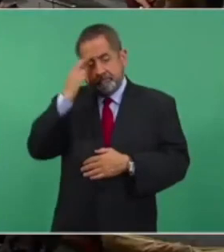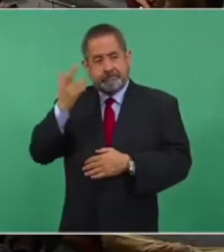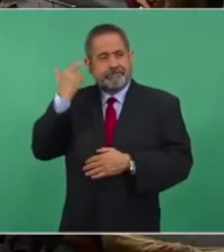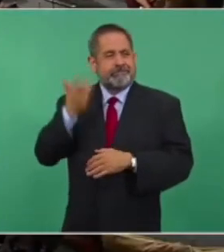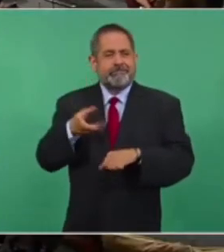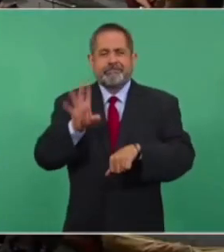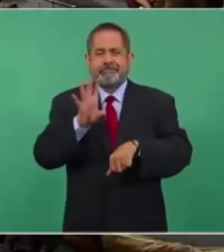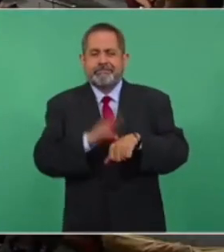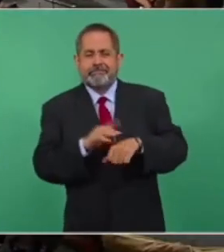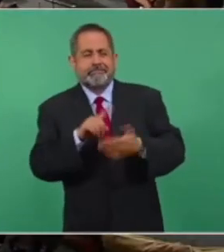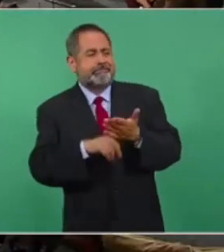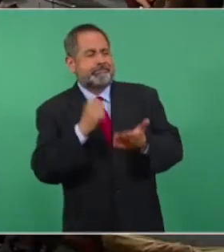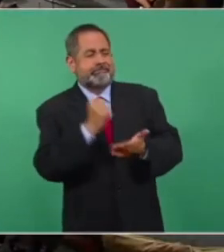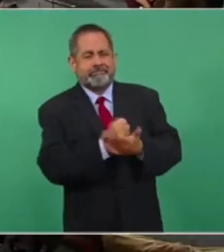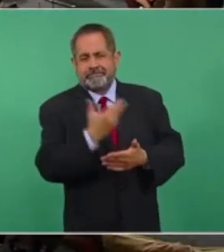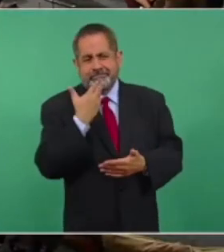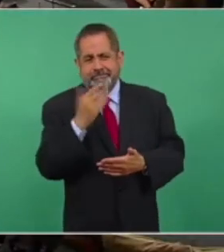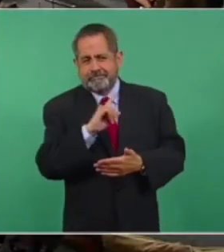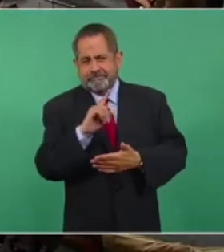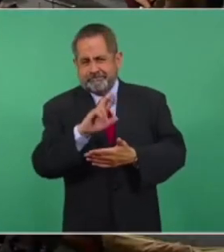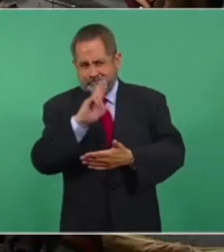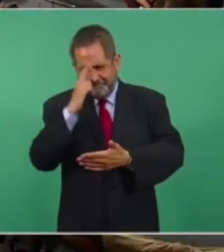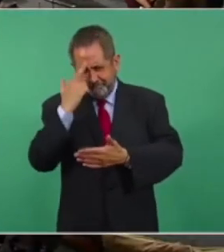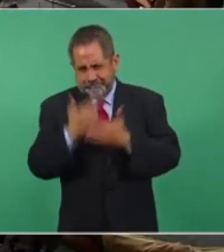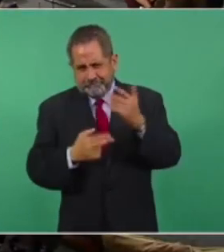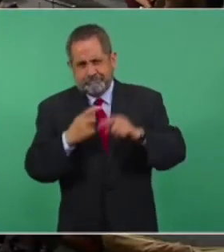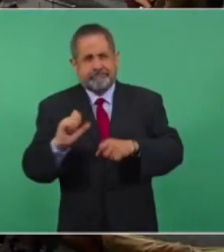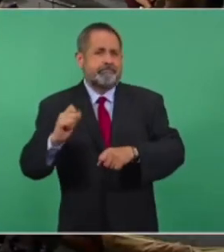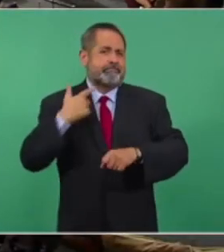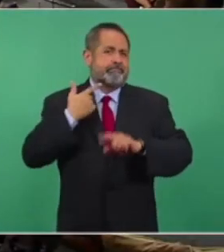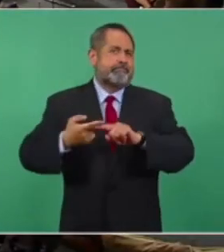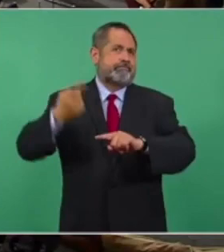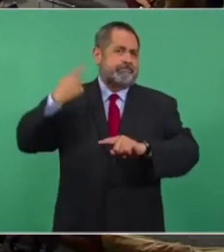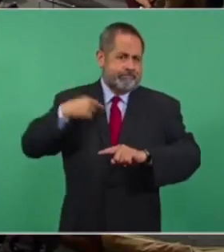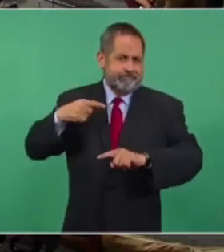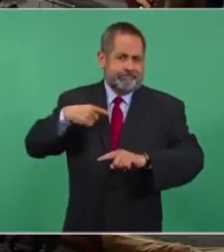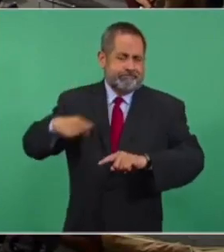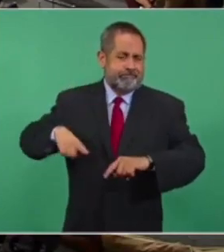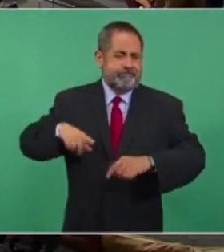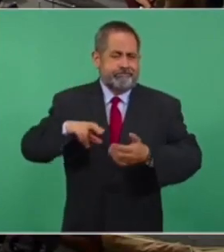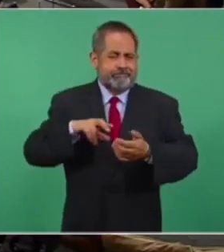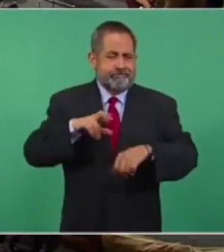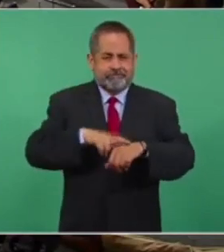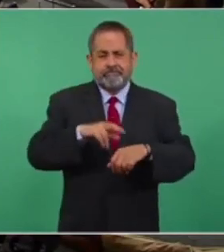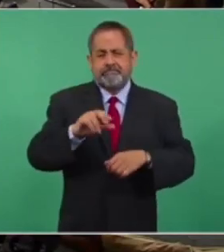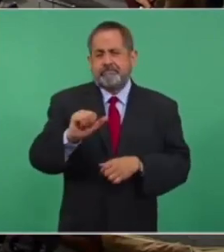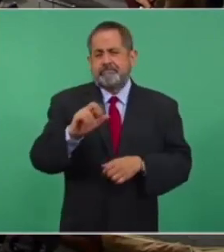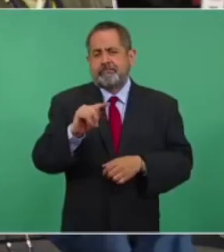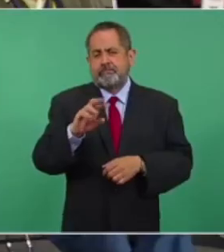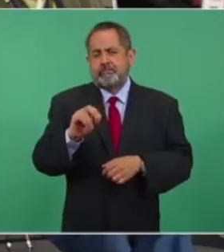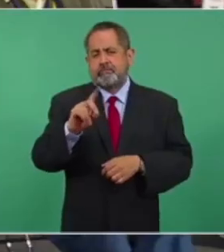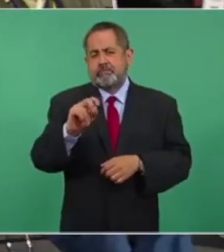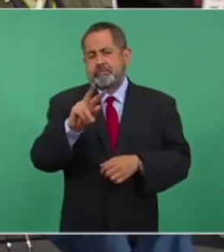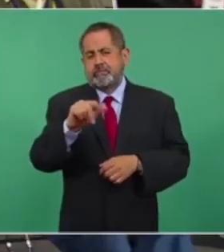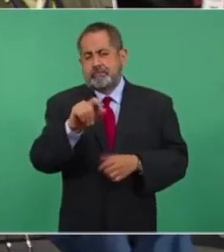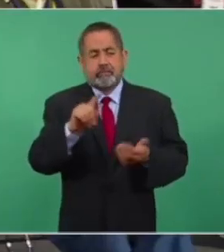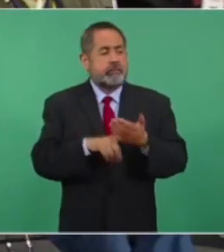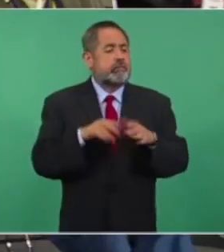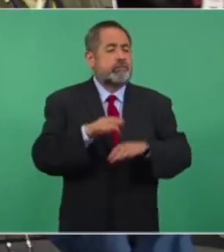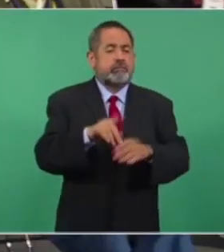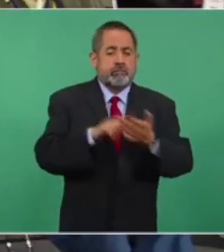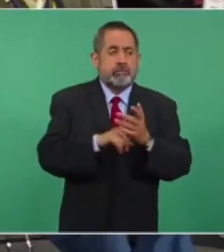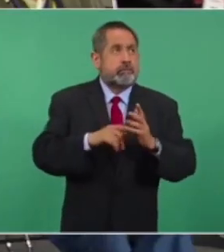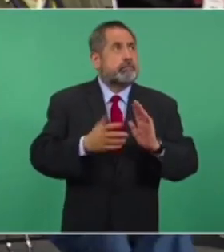ilegales de licencias de construcción por la pasada administración encabezada por Arturo Dávalos sobre la construcción de